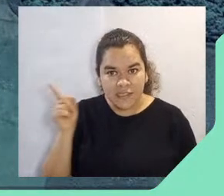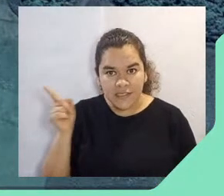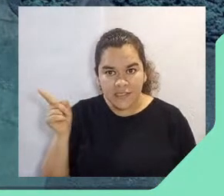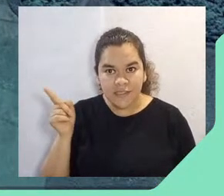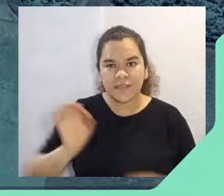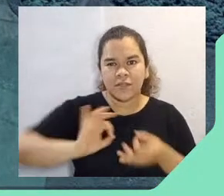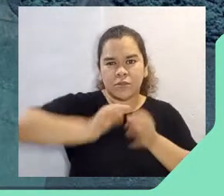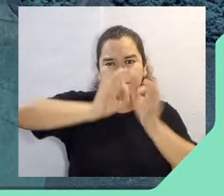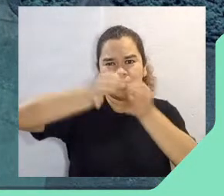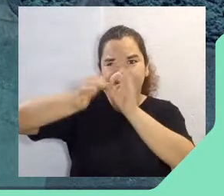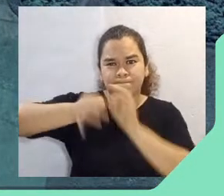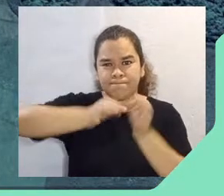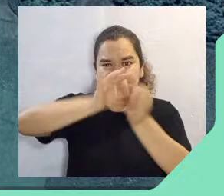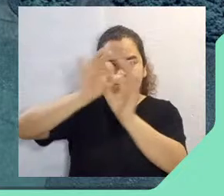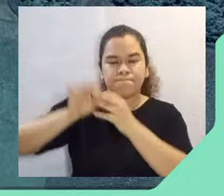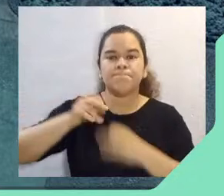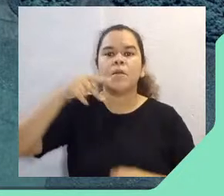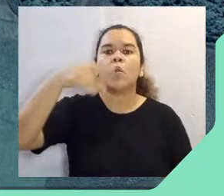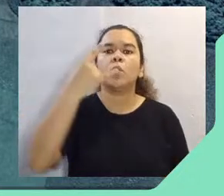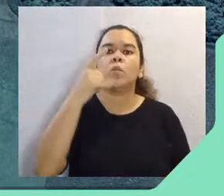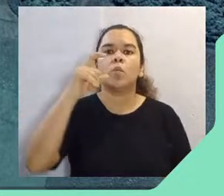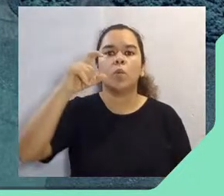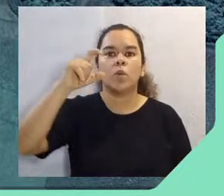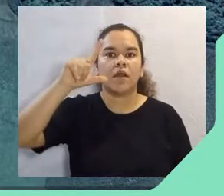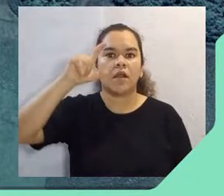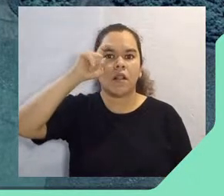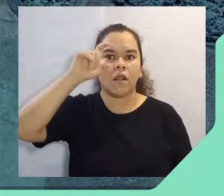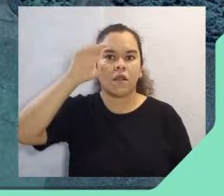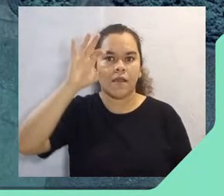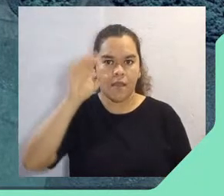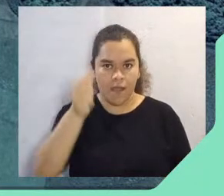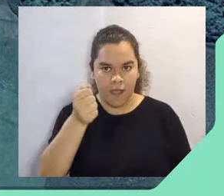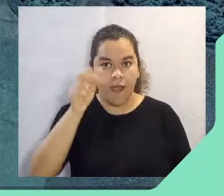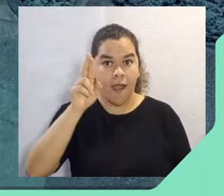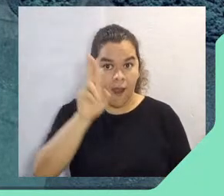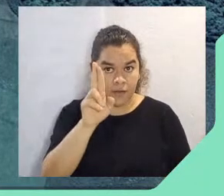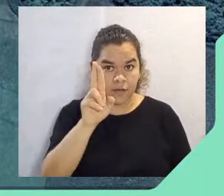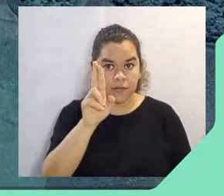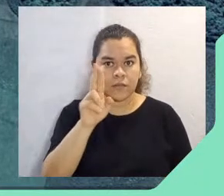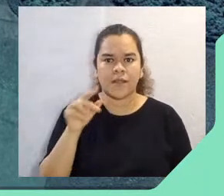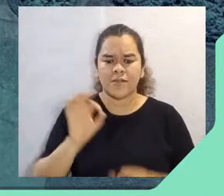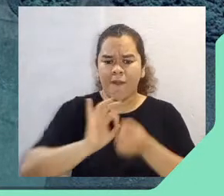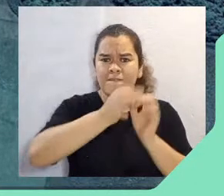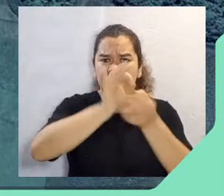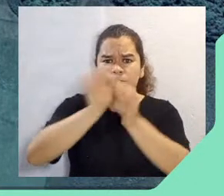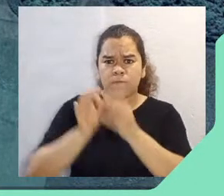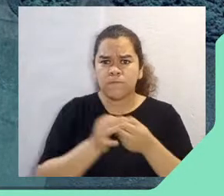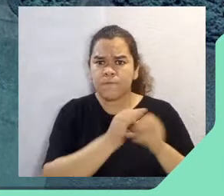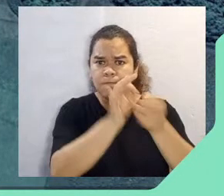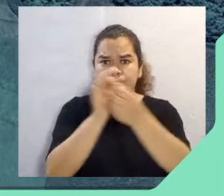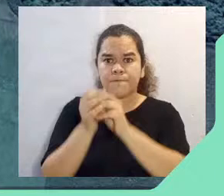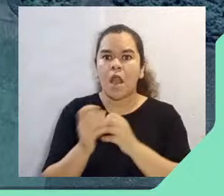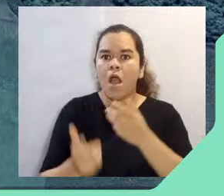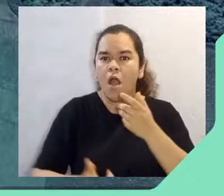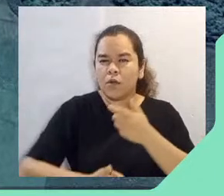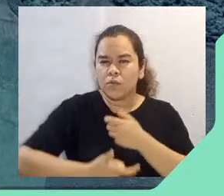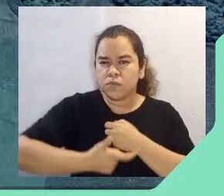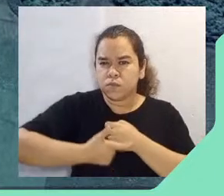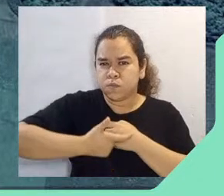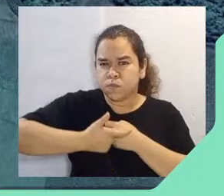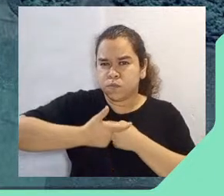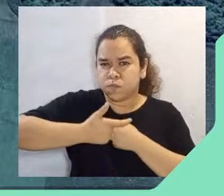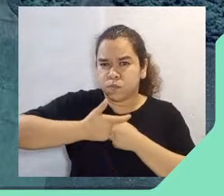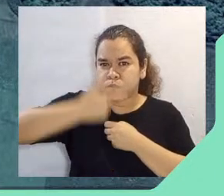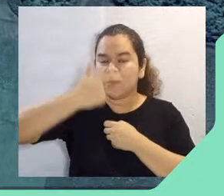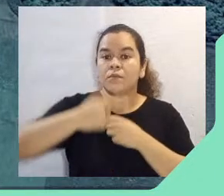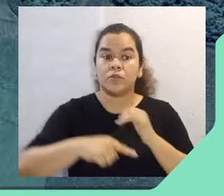atómicos de elementos pesados, como el uranio, se genera grandes temperaturas. Esa temperatura se ocupa para calentar